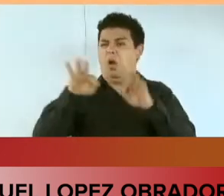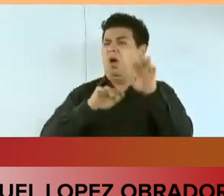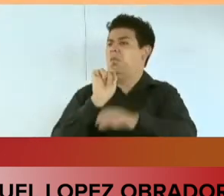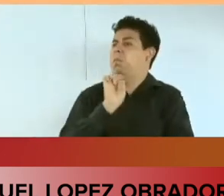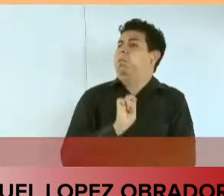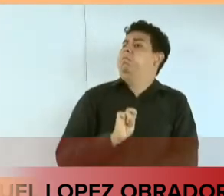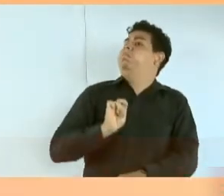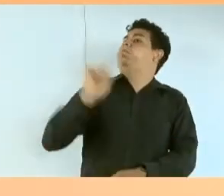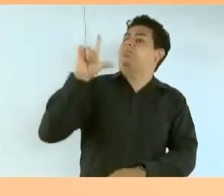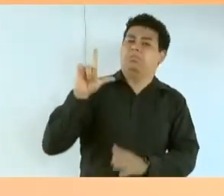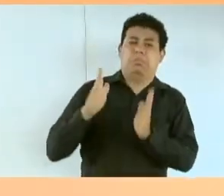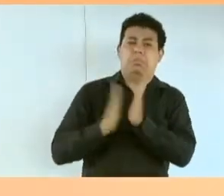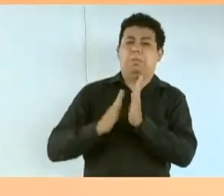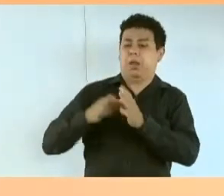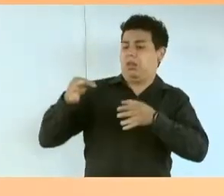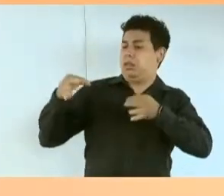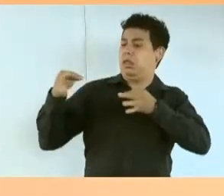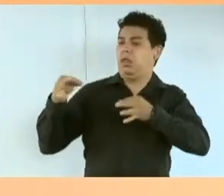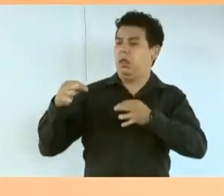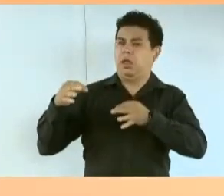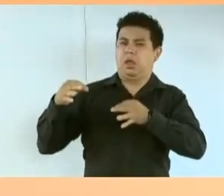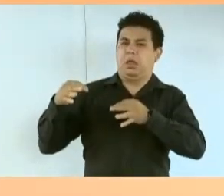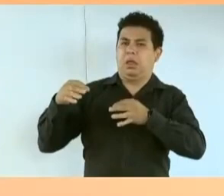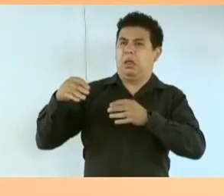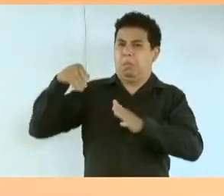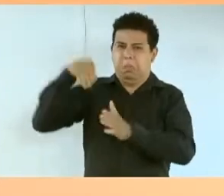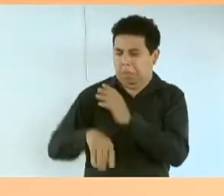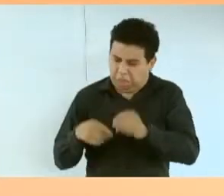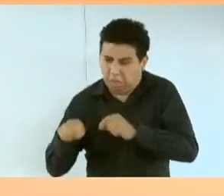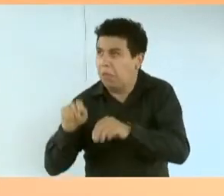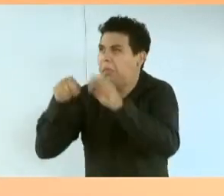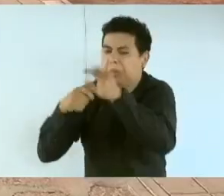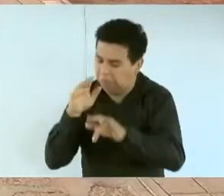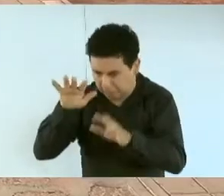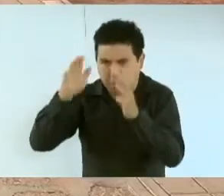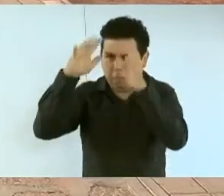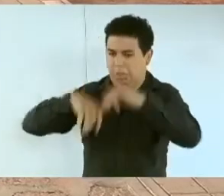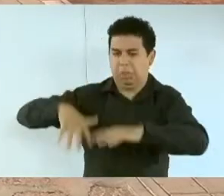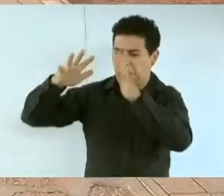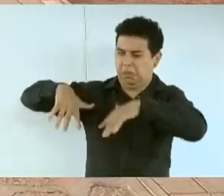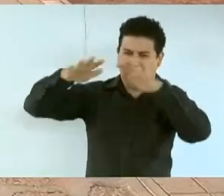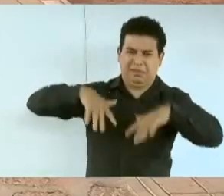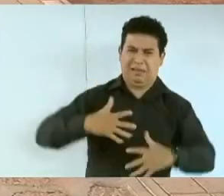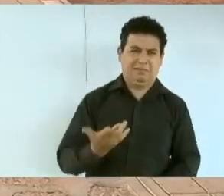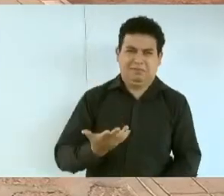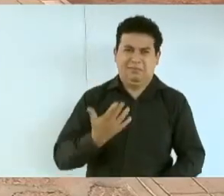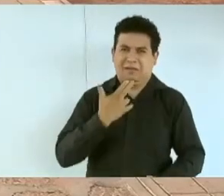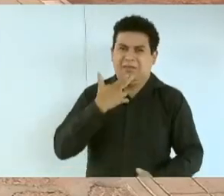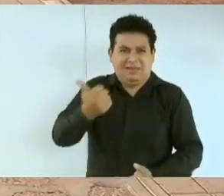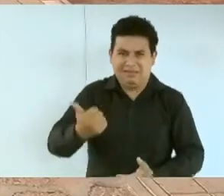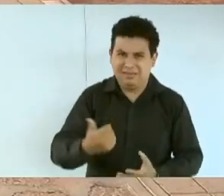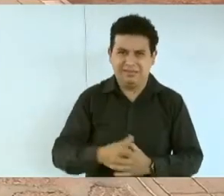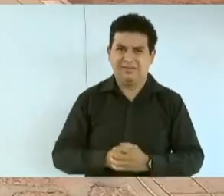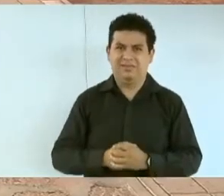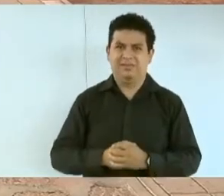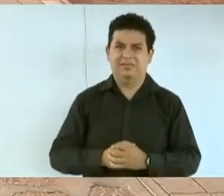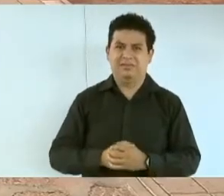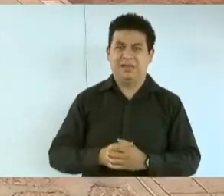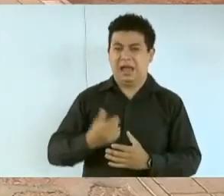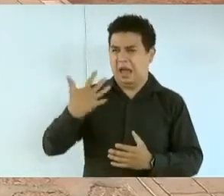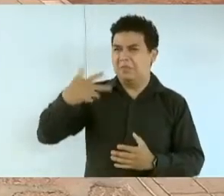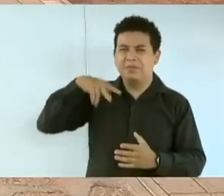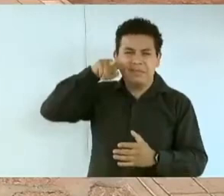de la construcción no van a poder hacer un camino. Ahora que estaban pasando también el